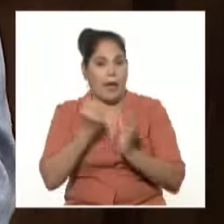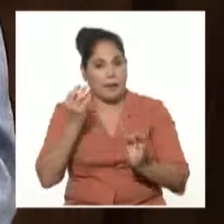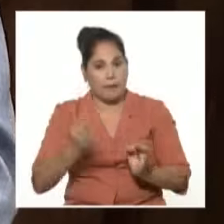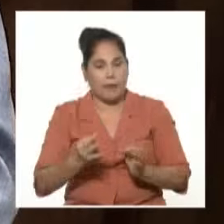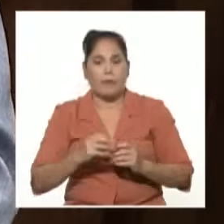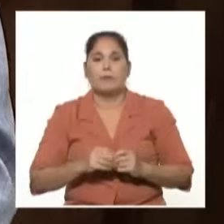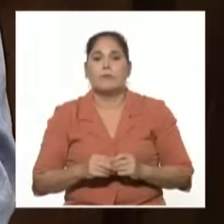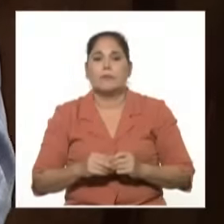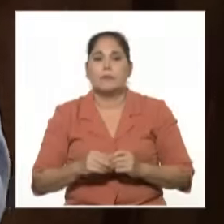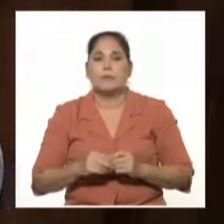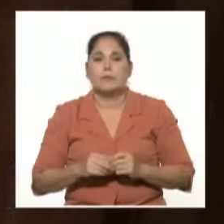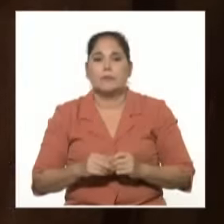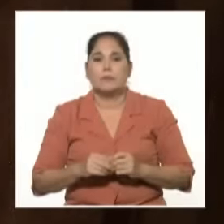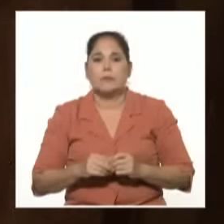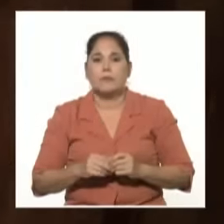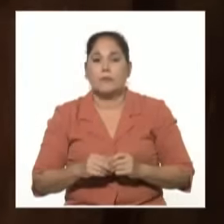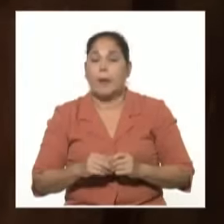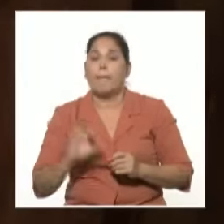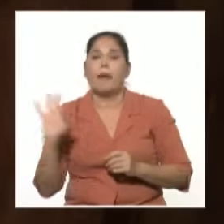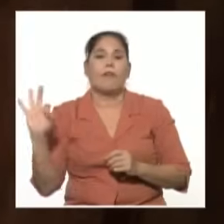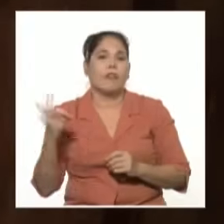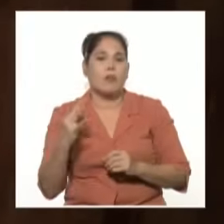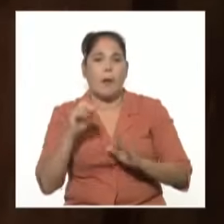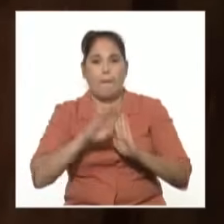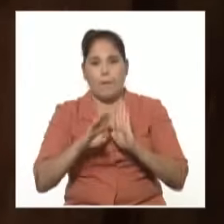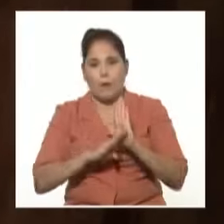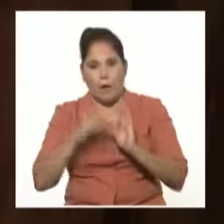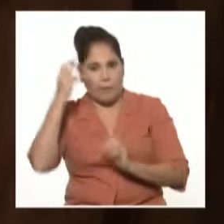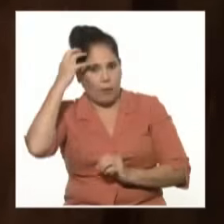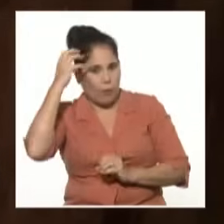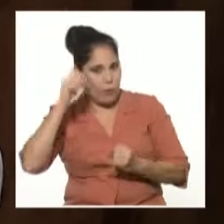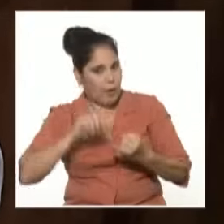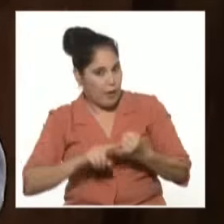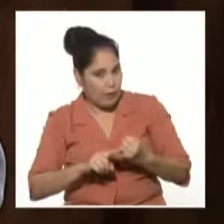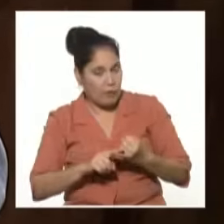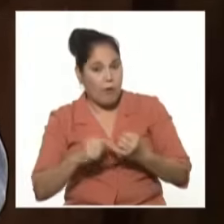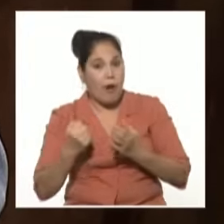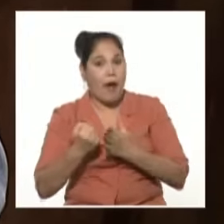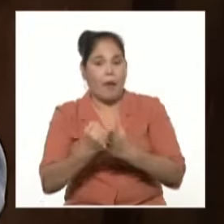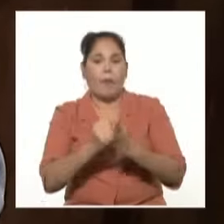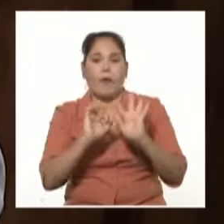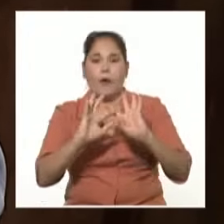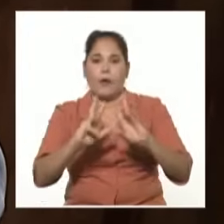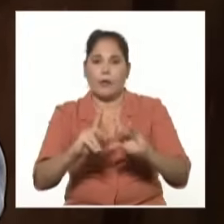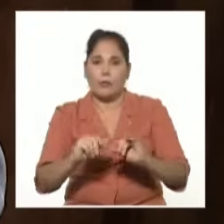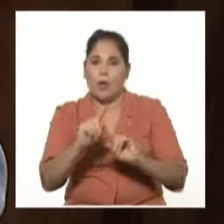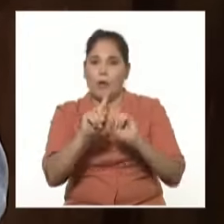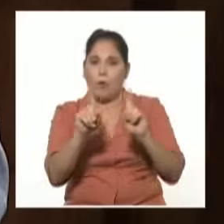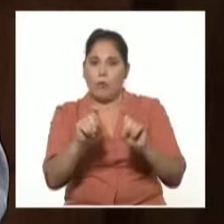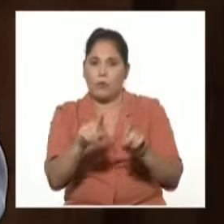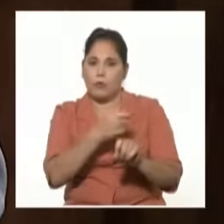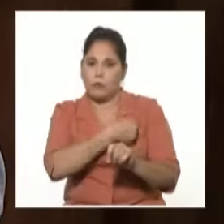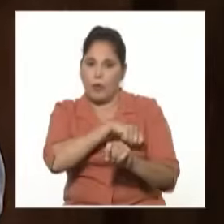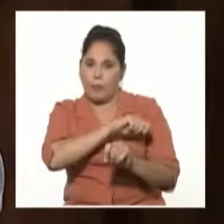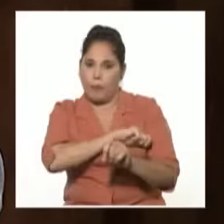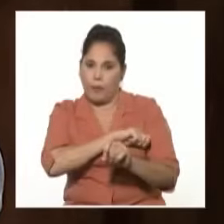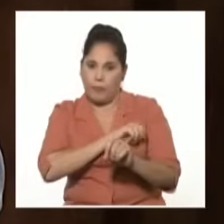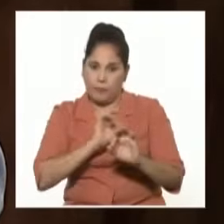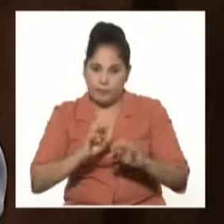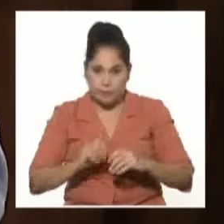siguientes: enriquecer y perfeccionar el programa de gobierno con el aporte de los resultados de la consulta popular que se está